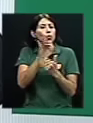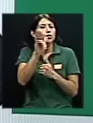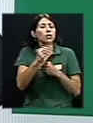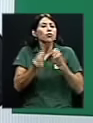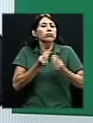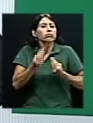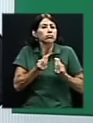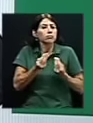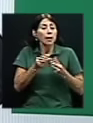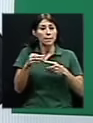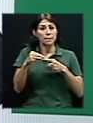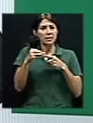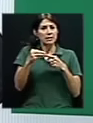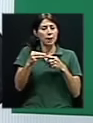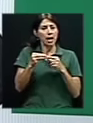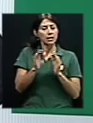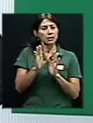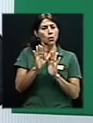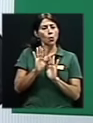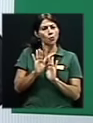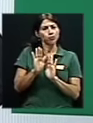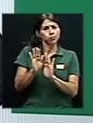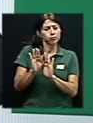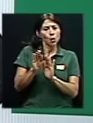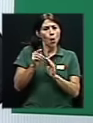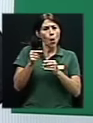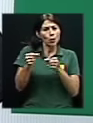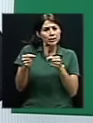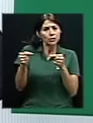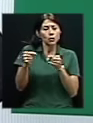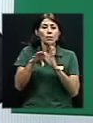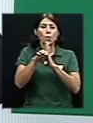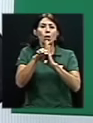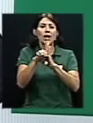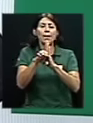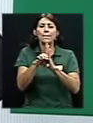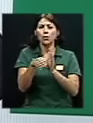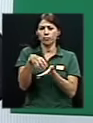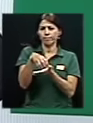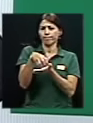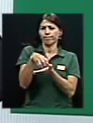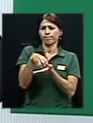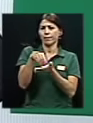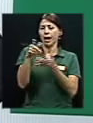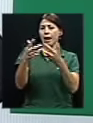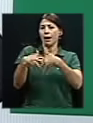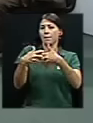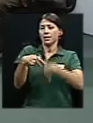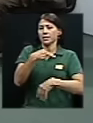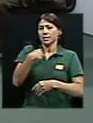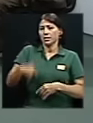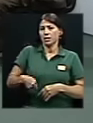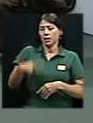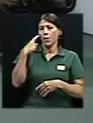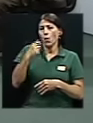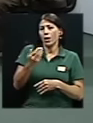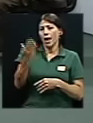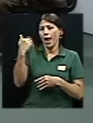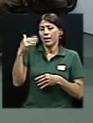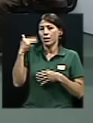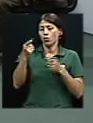principales objeciones, como por ejemplo los cuestionamientos a esta empresa Check por anteriores casos de